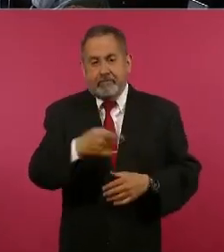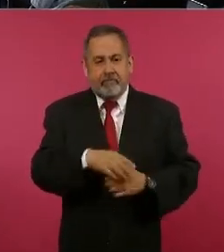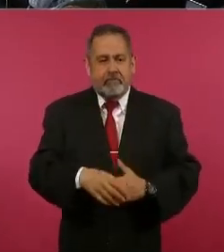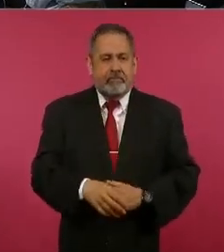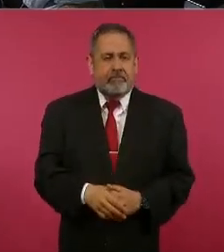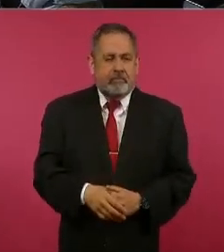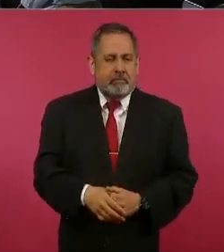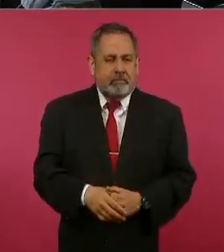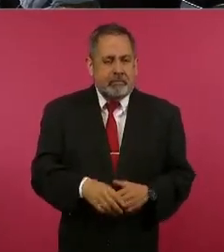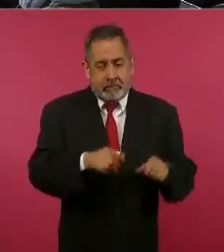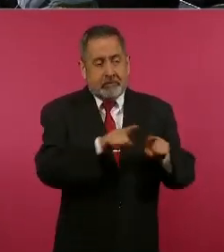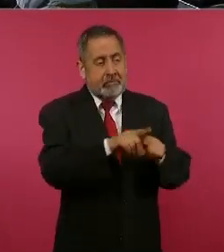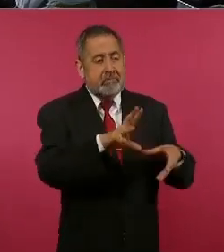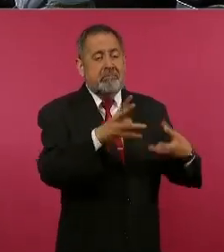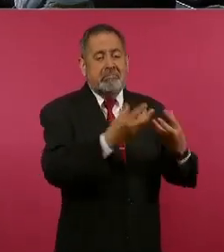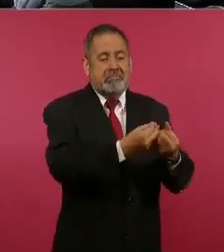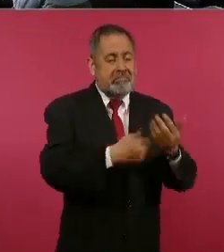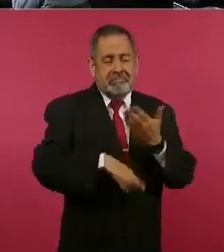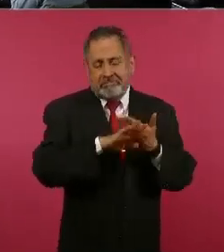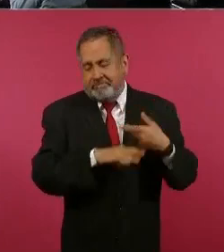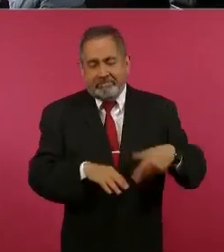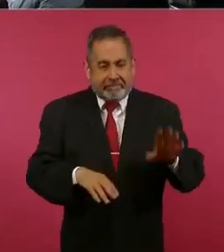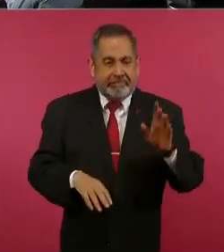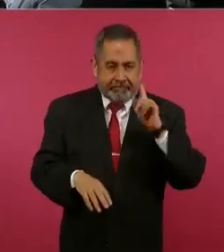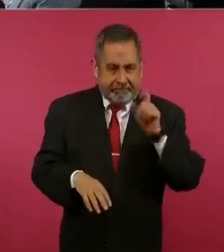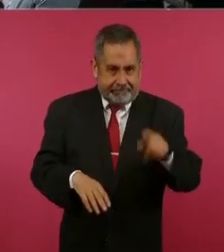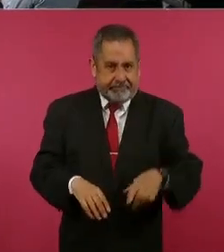También es abajo firmante, claro, si son lo mismo.